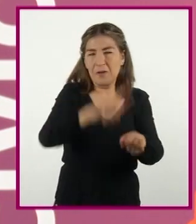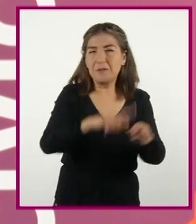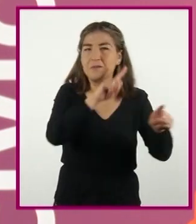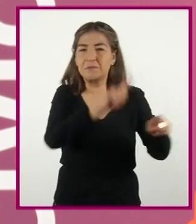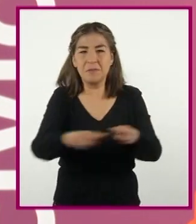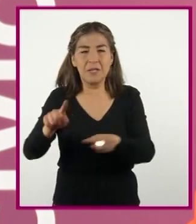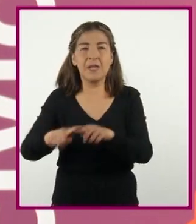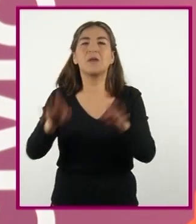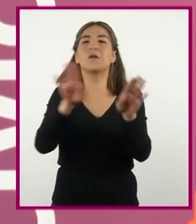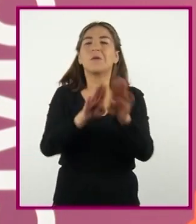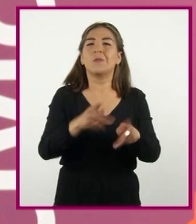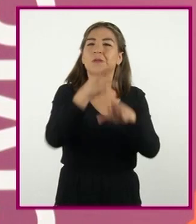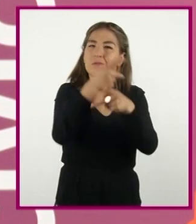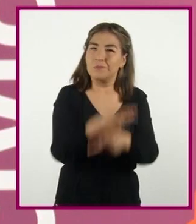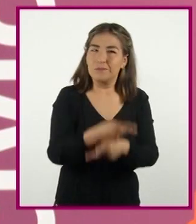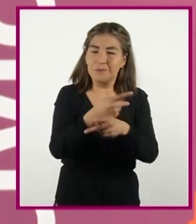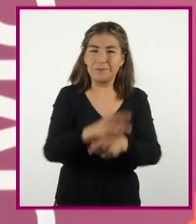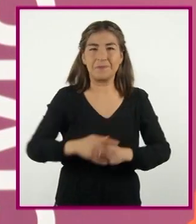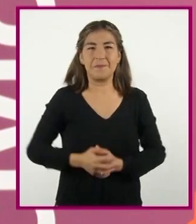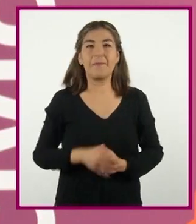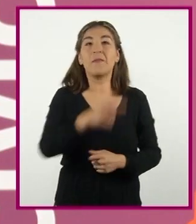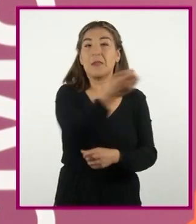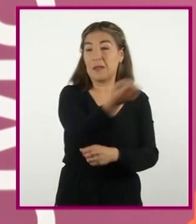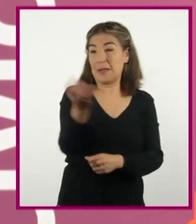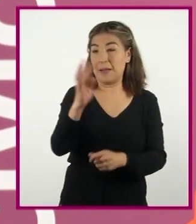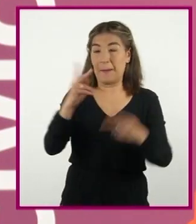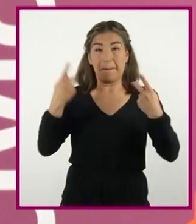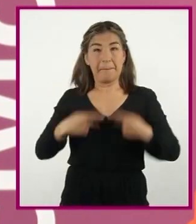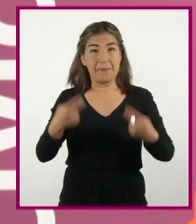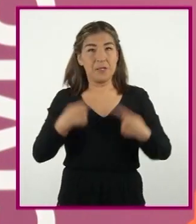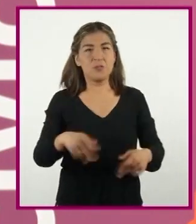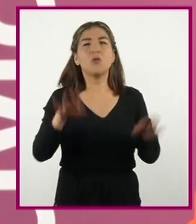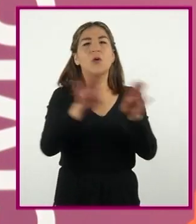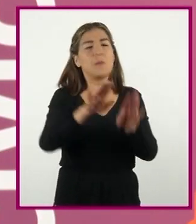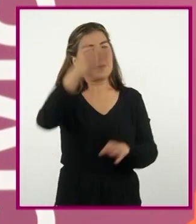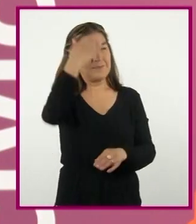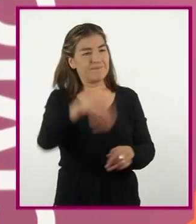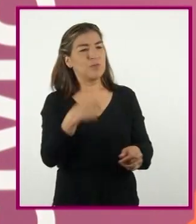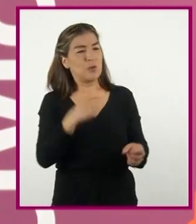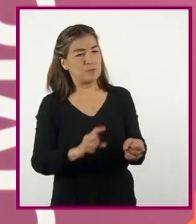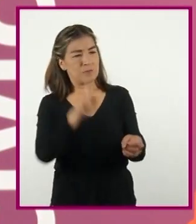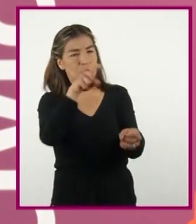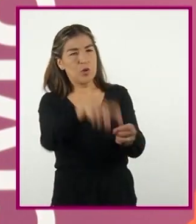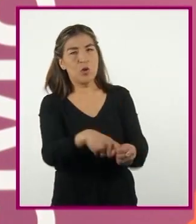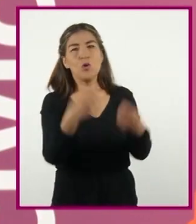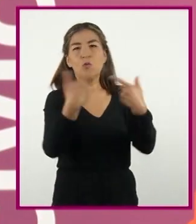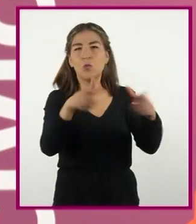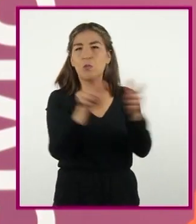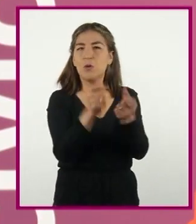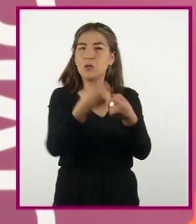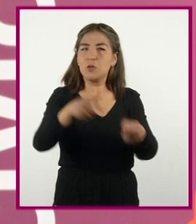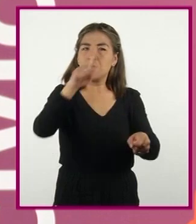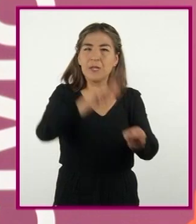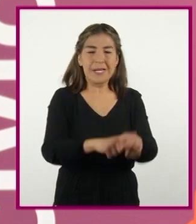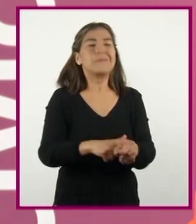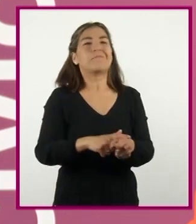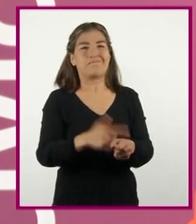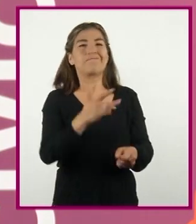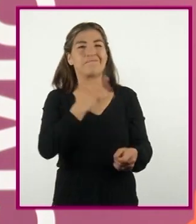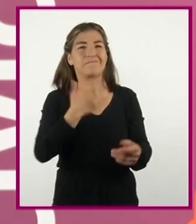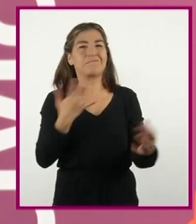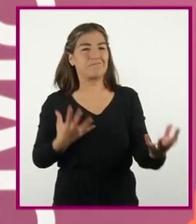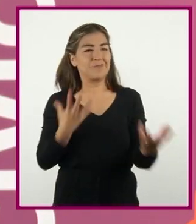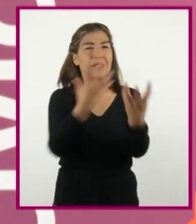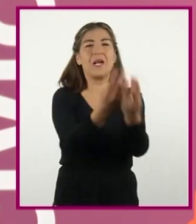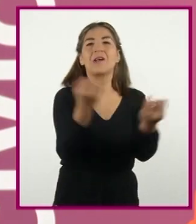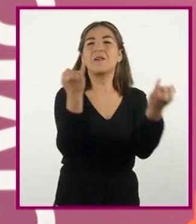tolerancia. Las personas, al saberse y sentirse parte de un grupo social, desarrollan un sentido de pertenencia que